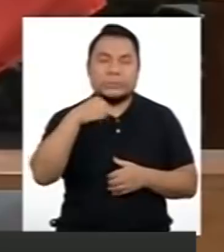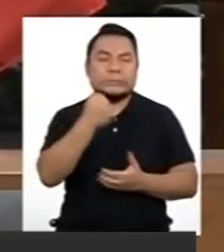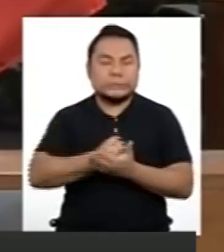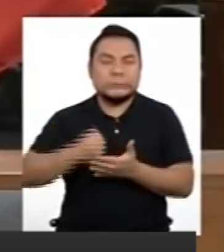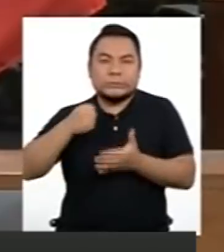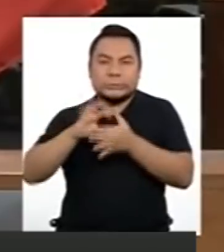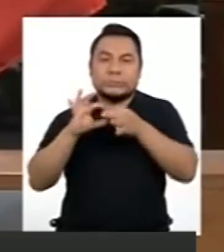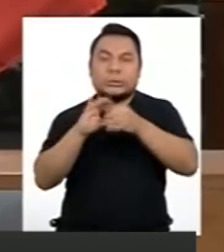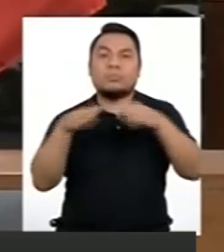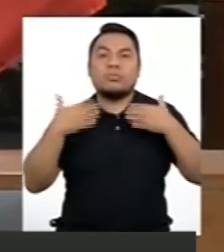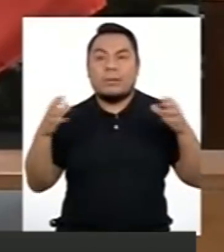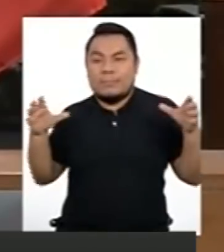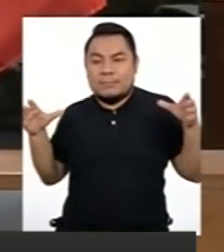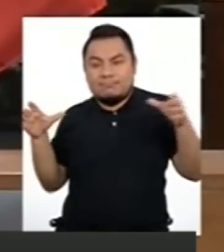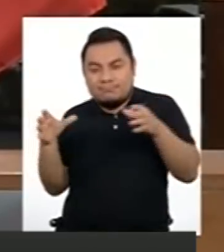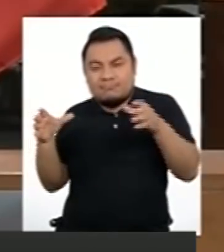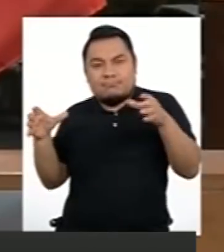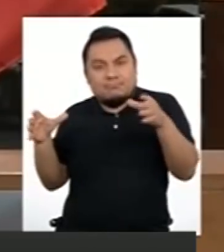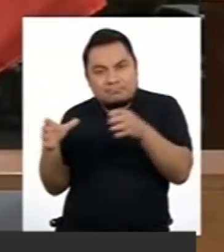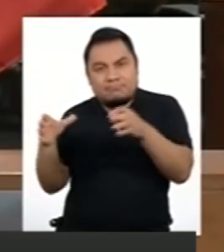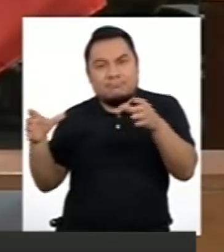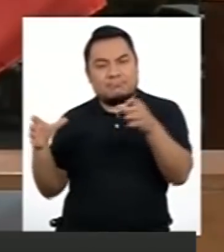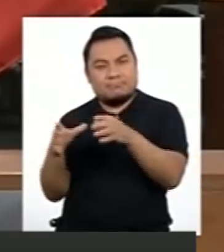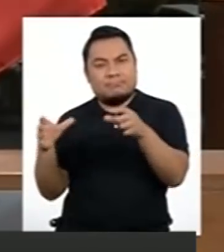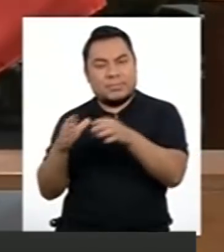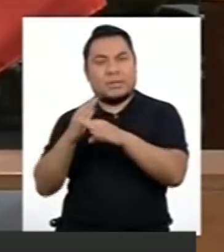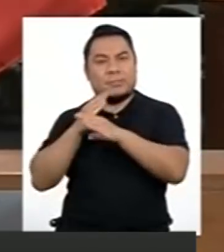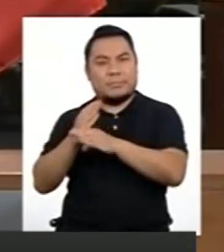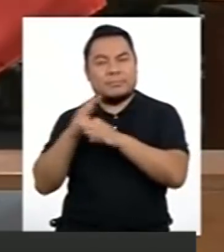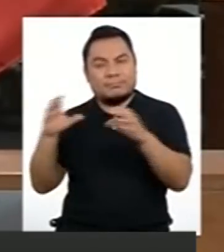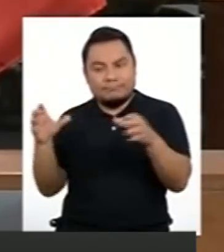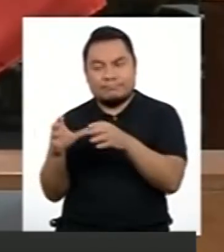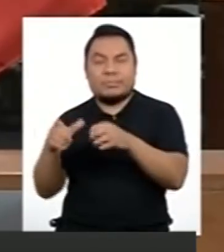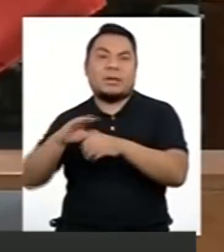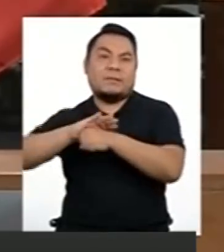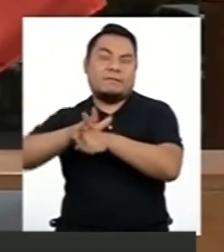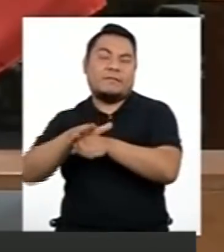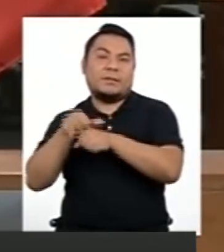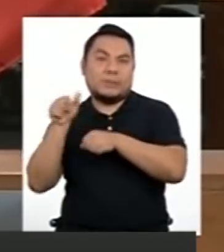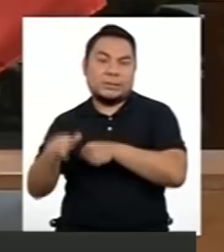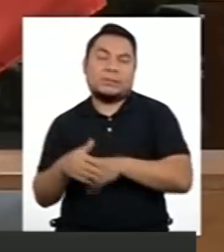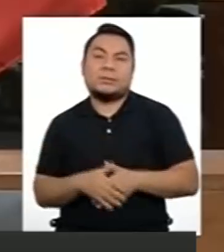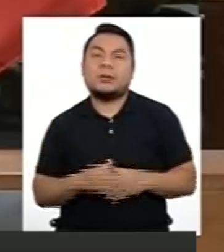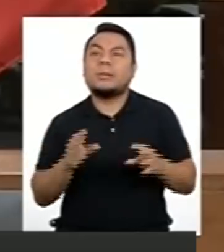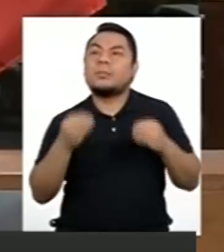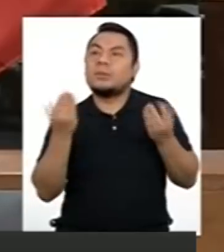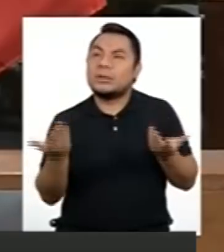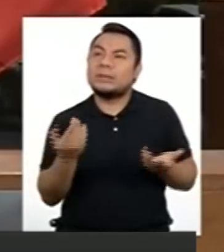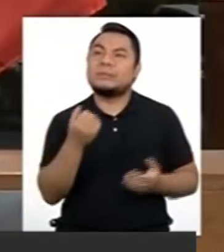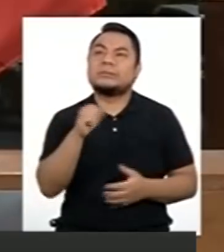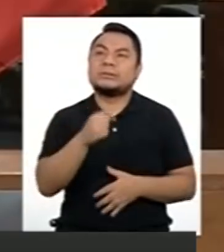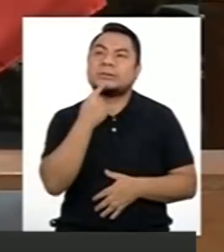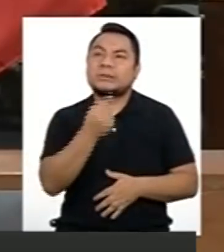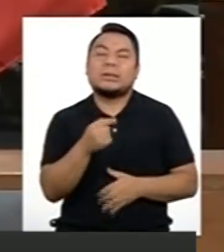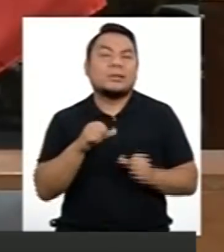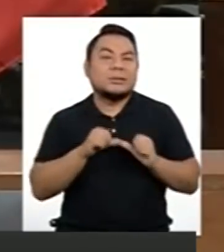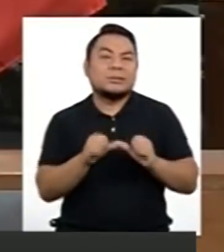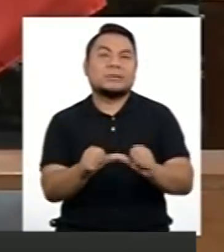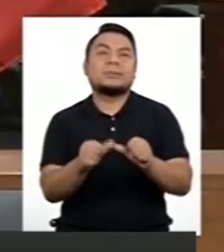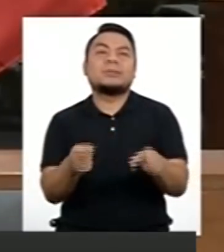poder contener un avance de contagio altísimo, ¿no? Porque el contagio se